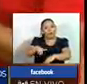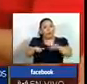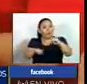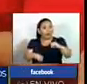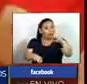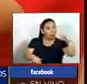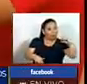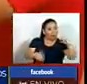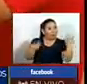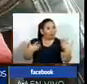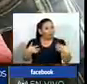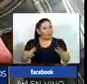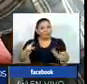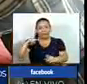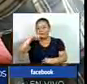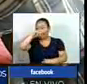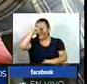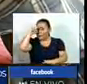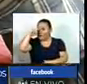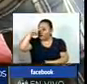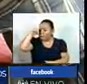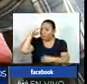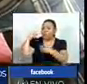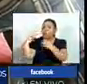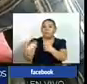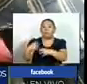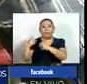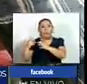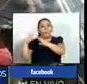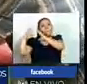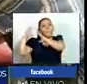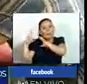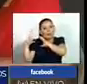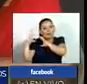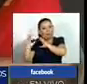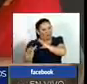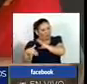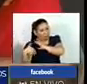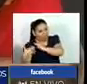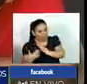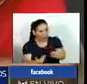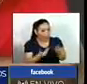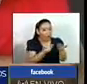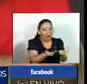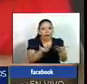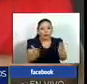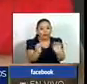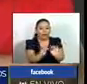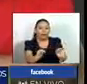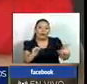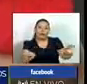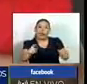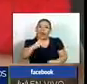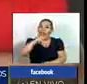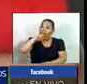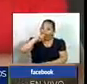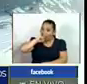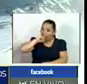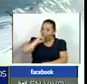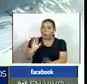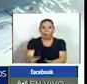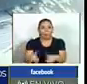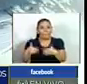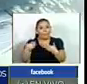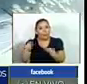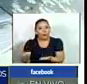hoy tienen un importante pedido que cumplir y que beneficiará a niños de escasos recursos, gracias